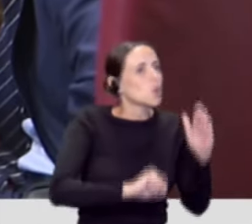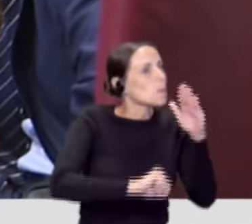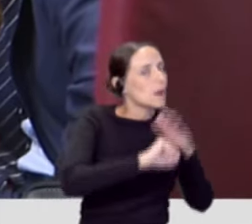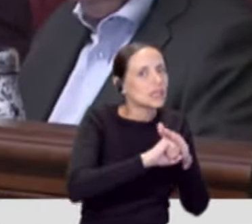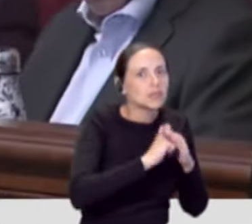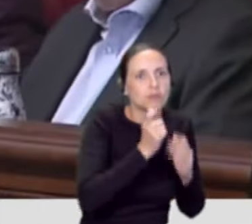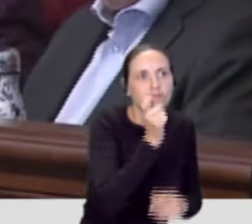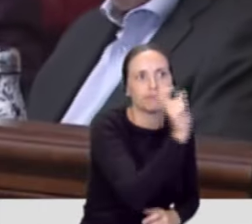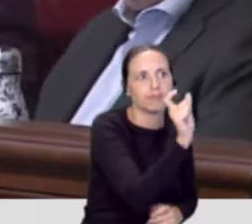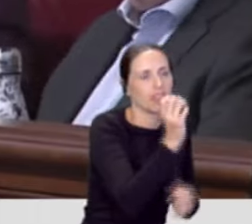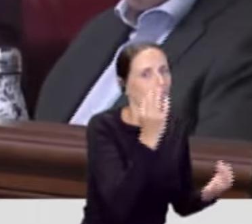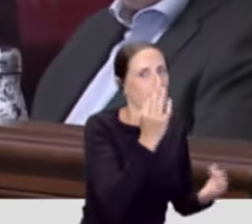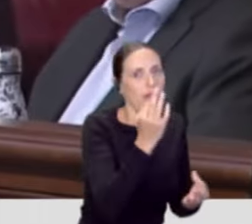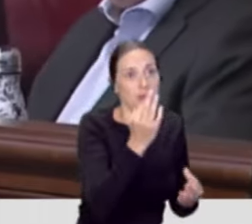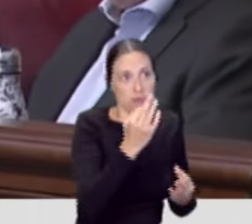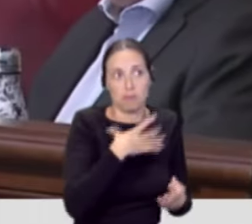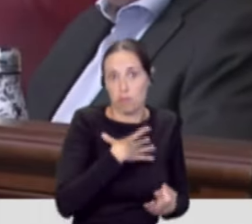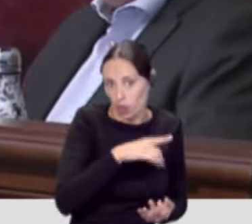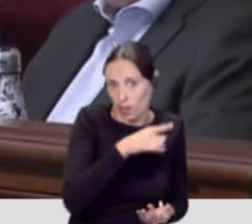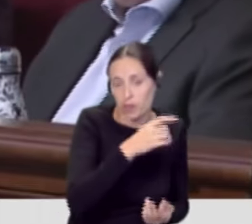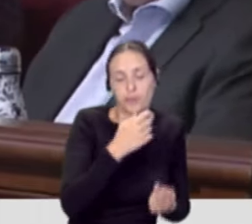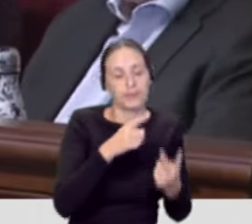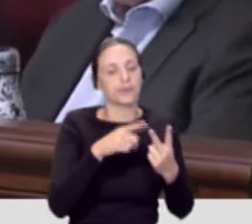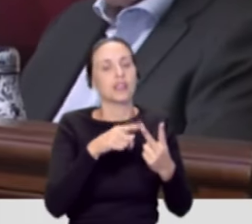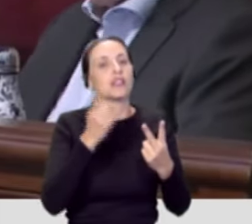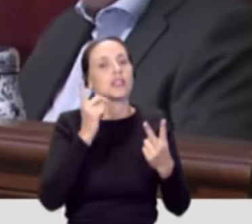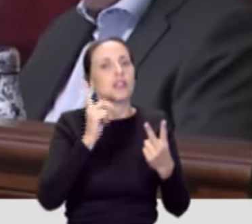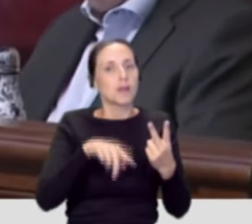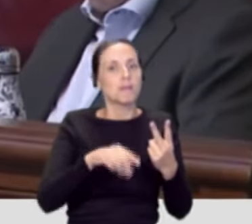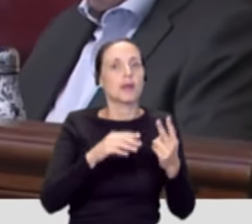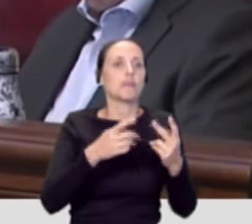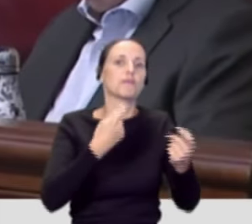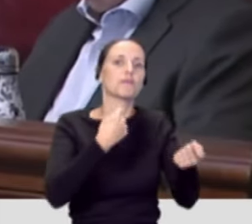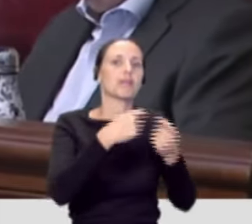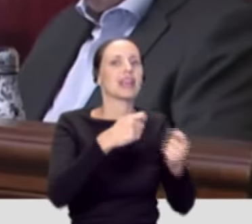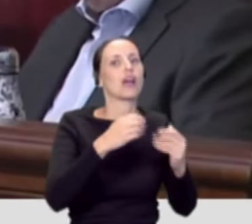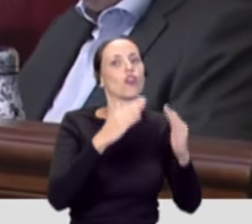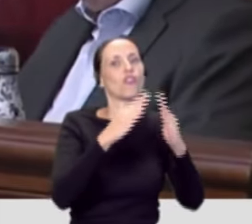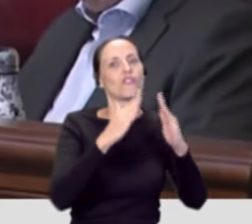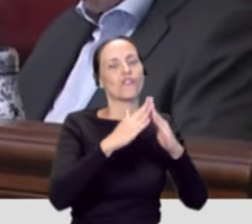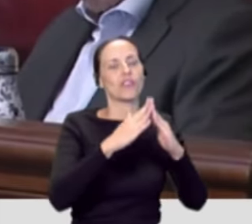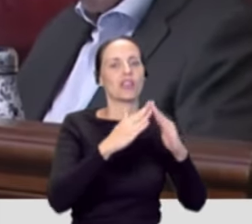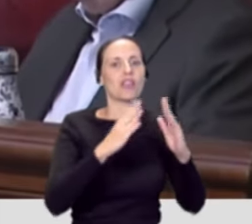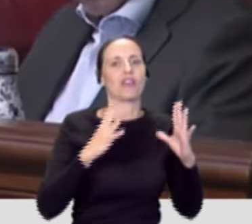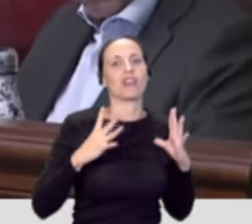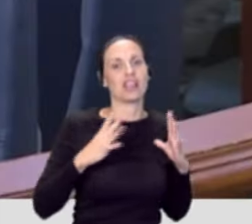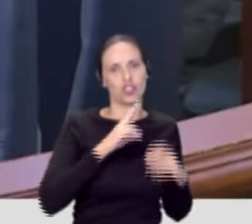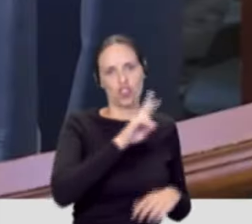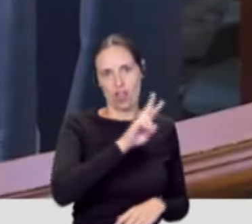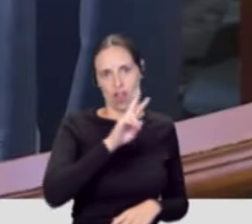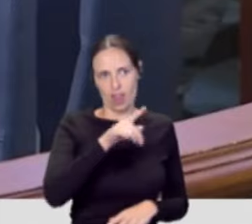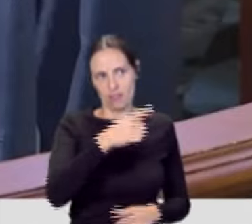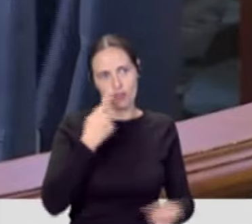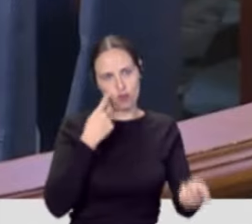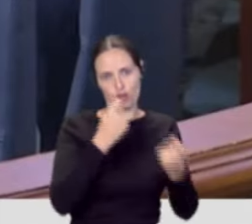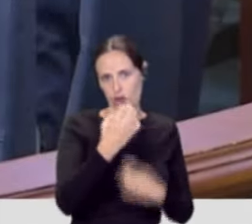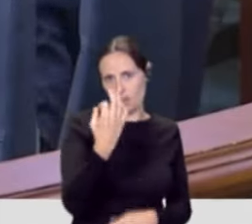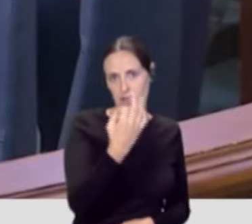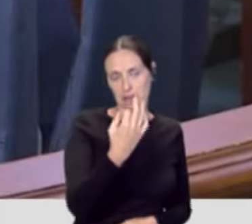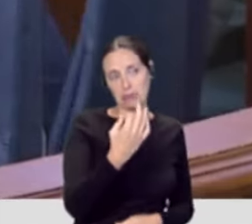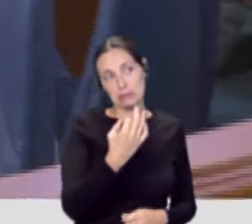opción que tienen, también hay que regular el mercado de la vivienda vacacional, Y bueno, más o menos con esas tres